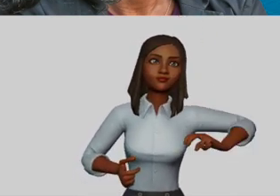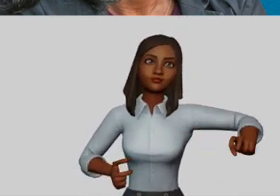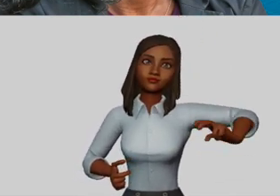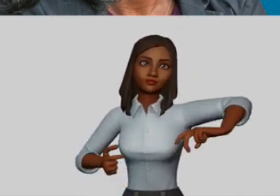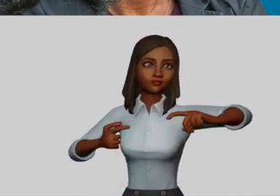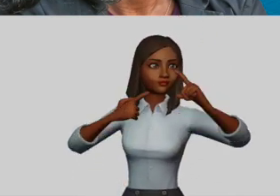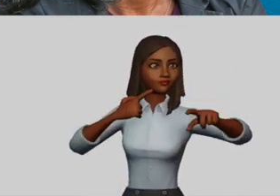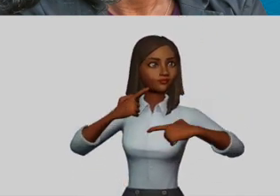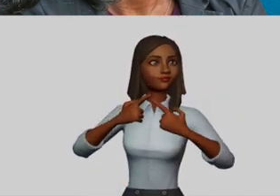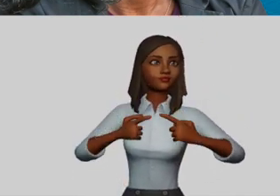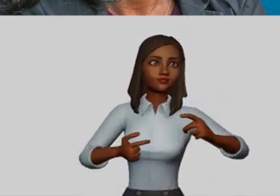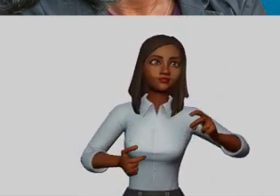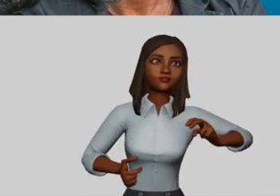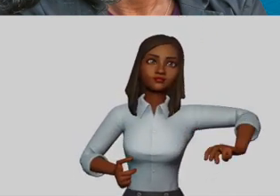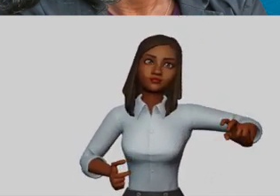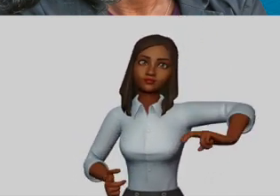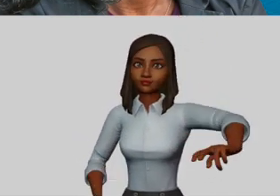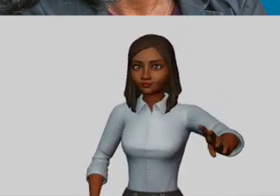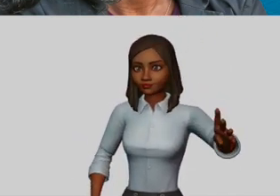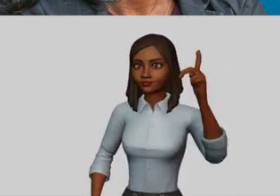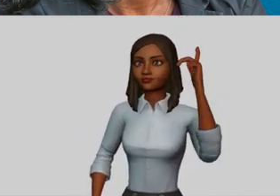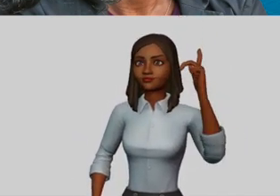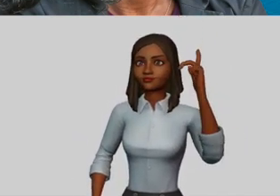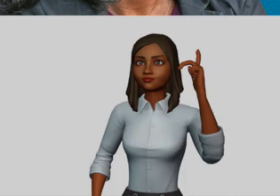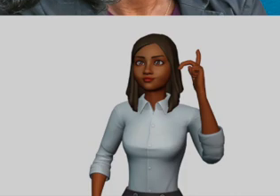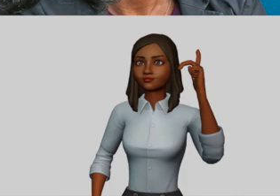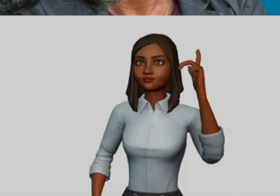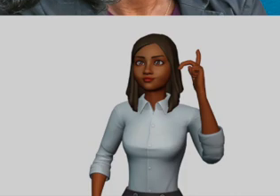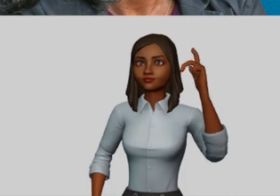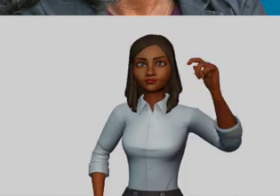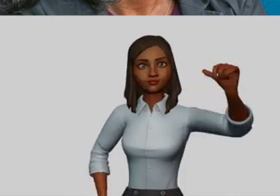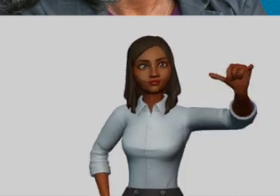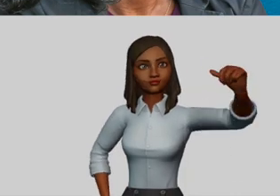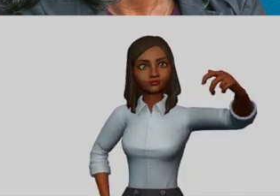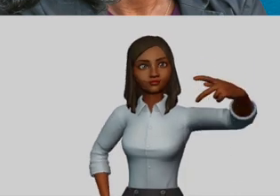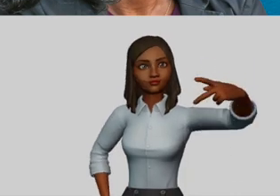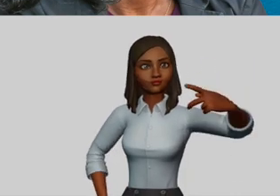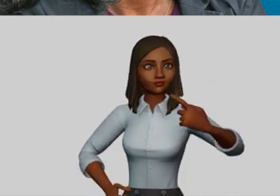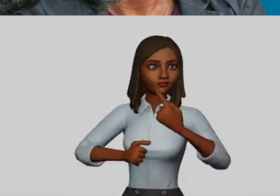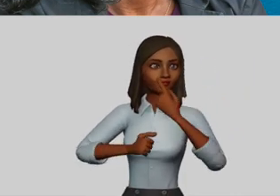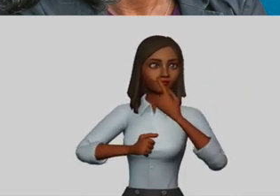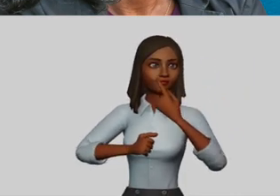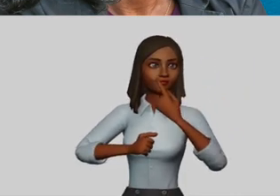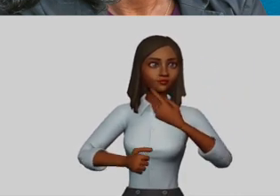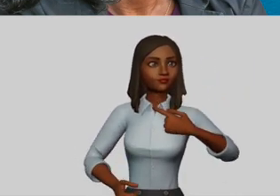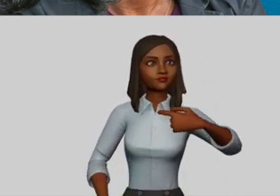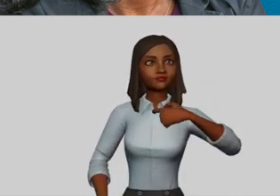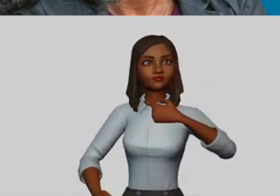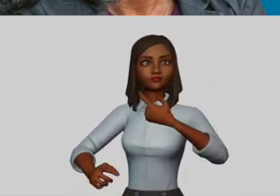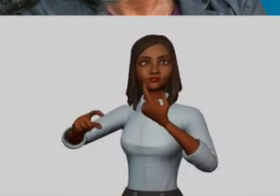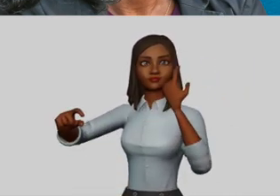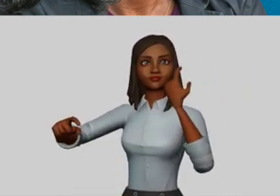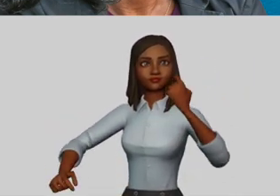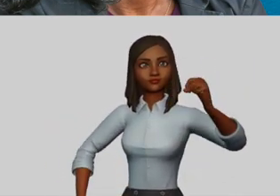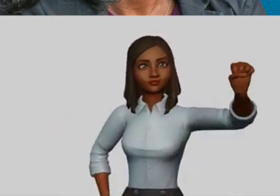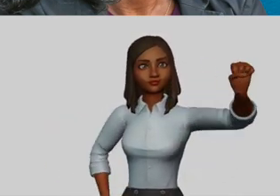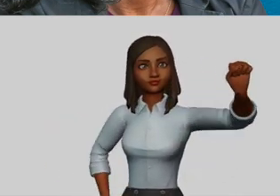me sumergí mucho en el Mandarin. Yamile, una pregunta, perdón, ¿por qué China?